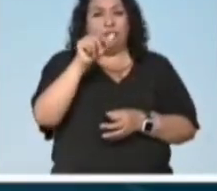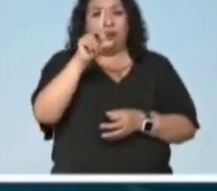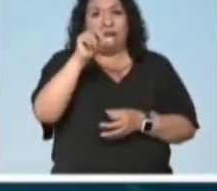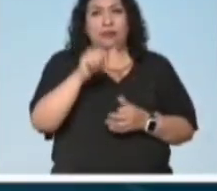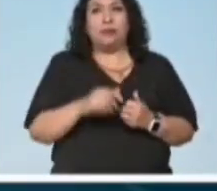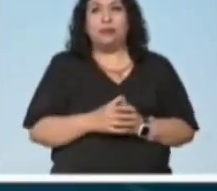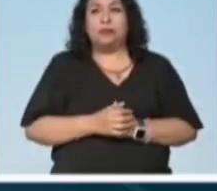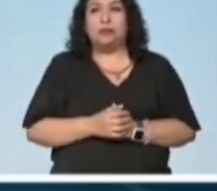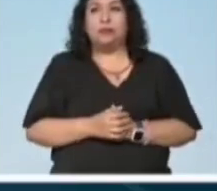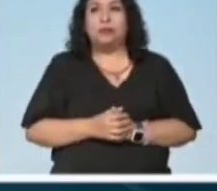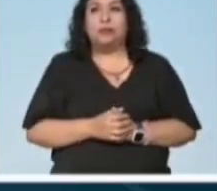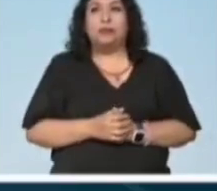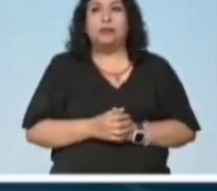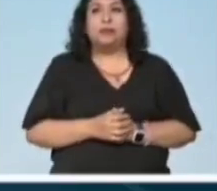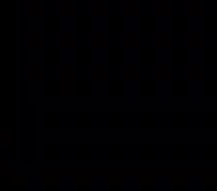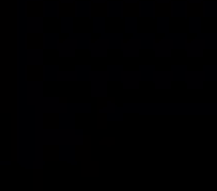Aranda